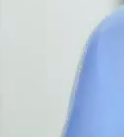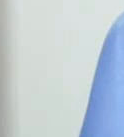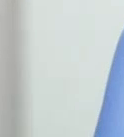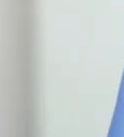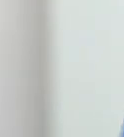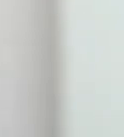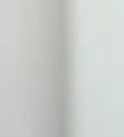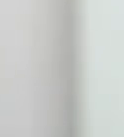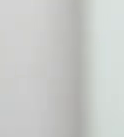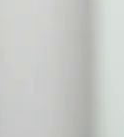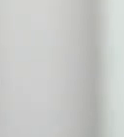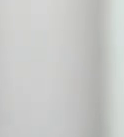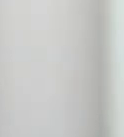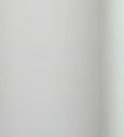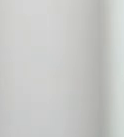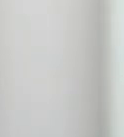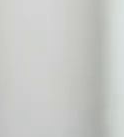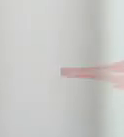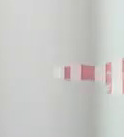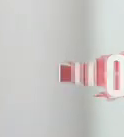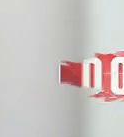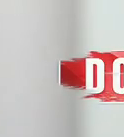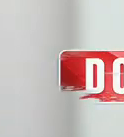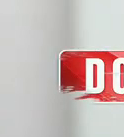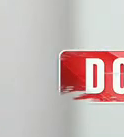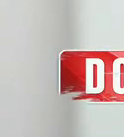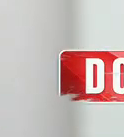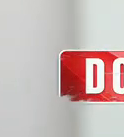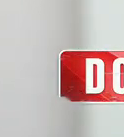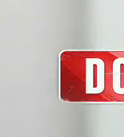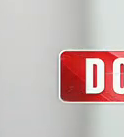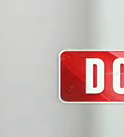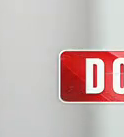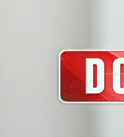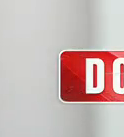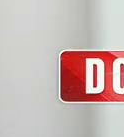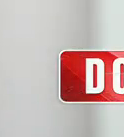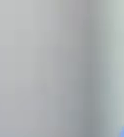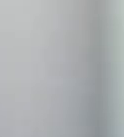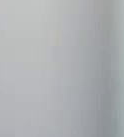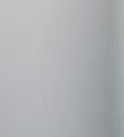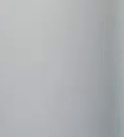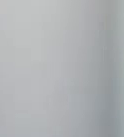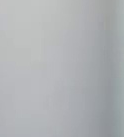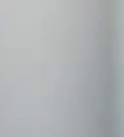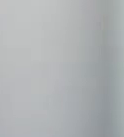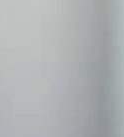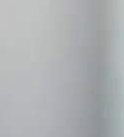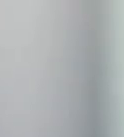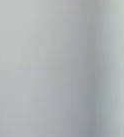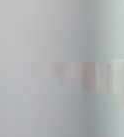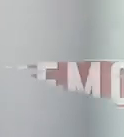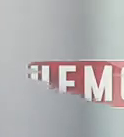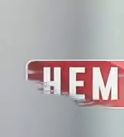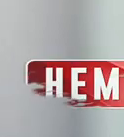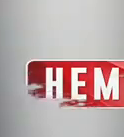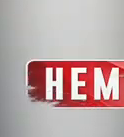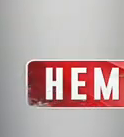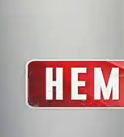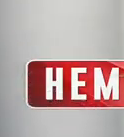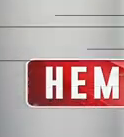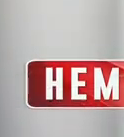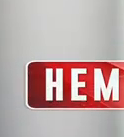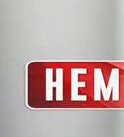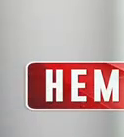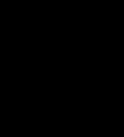El día que fui al baño y sentí un ligero dolor al evacuar, me asusté muchísimo. Mi doctor me dijo que eran hemorroides. Me